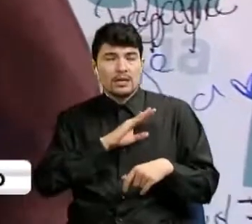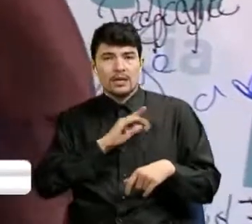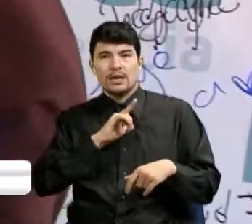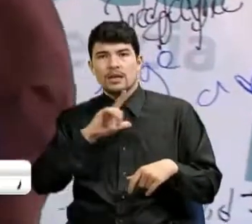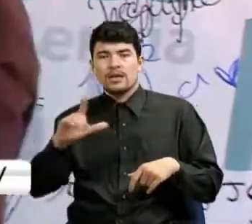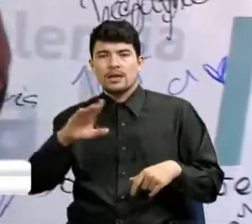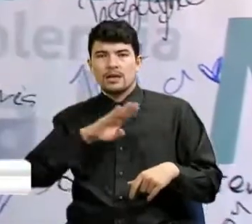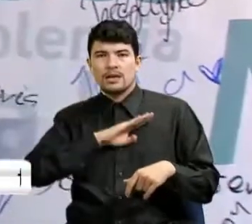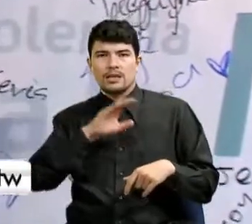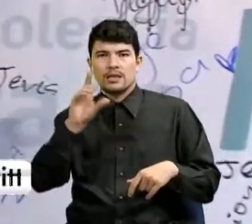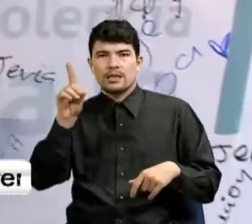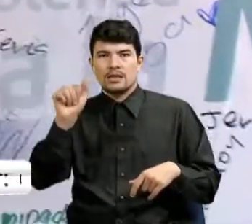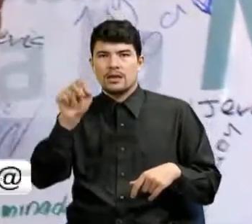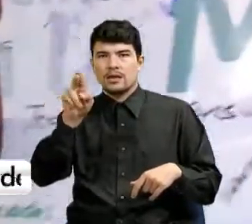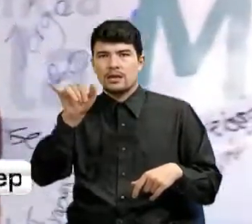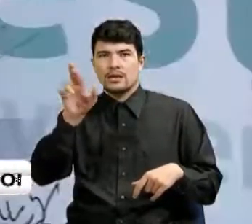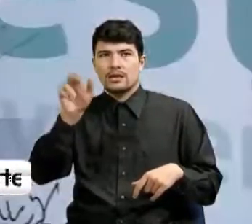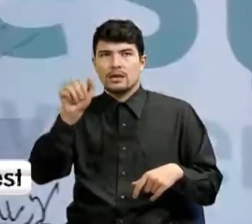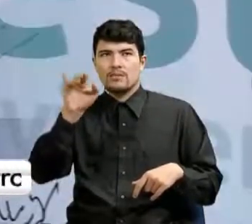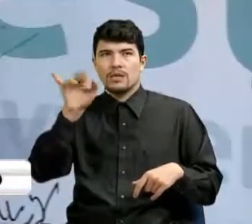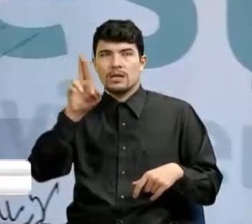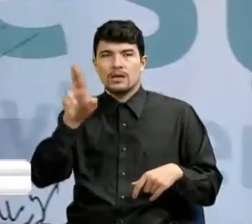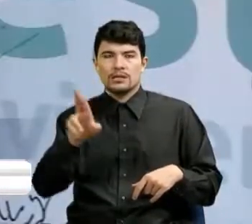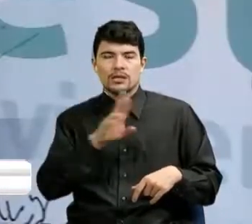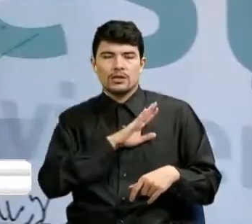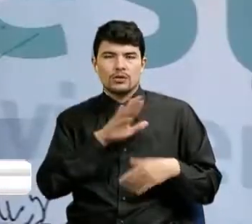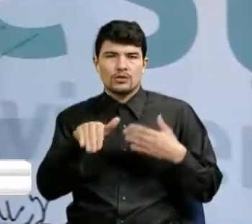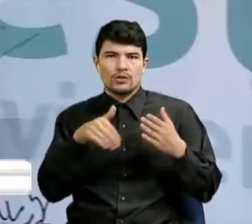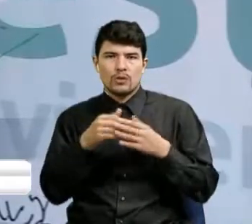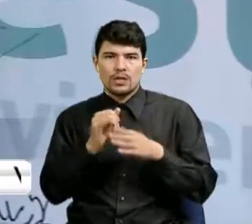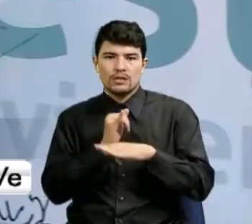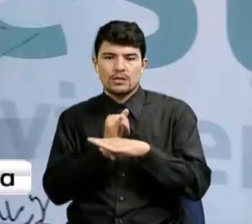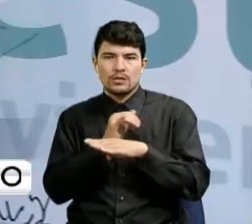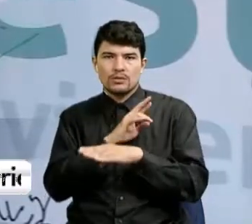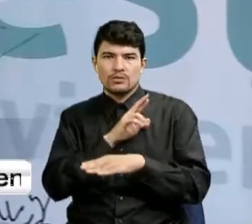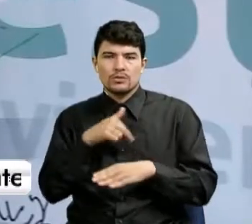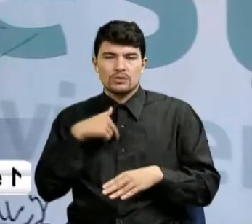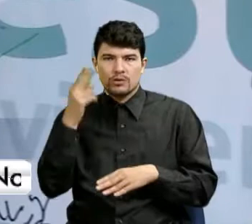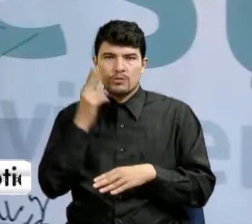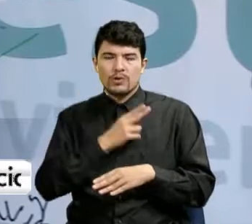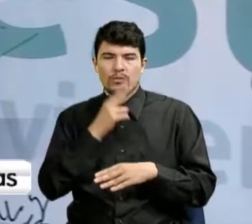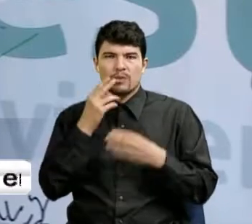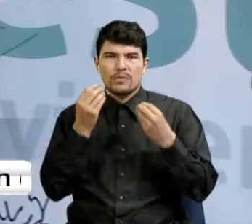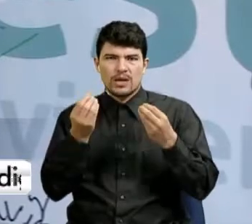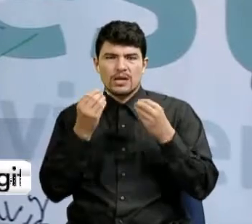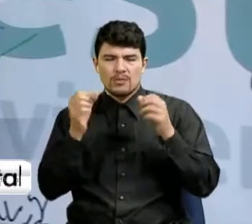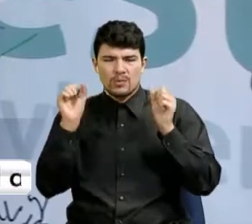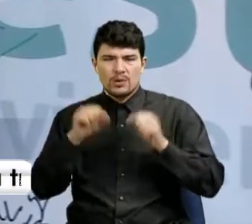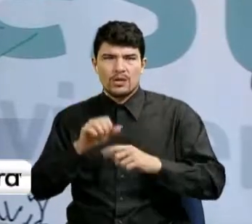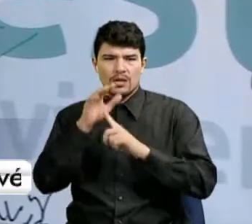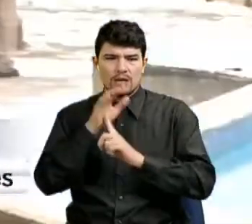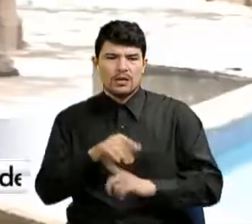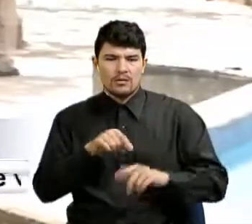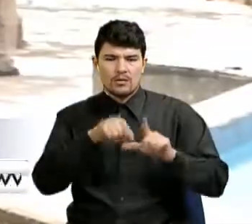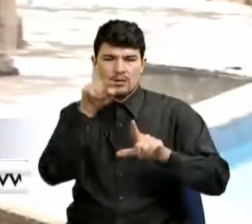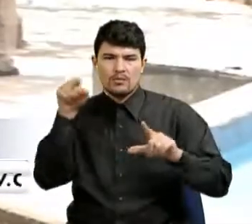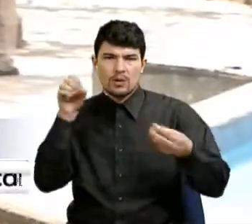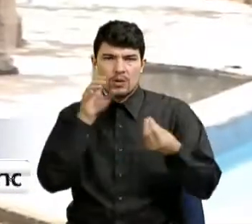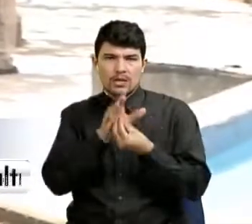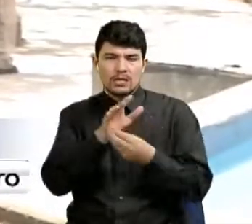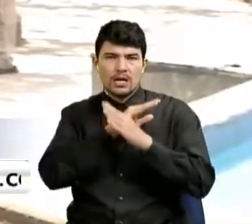alcalde manny ramírez y todas las instituciones nos hemos comprometido para intentar disminuir los índices de violencia contra la mujer